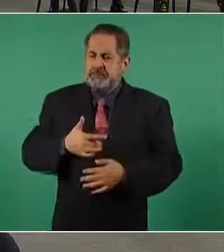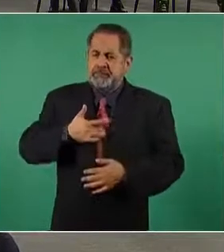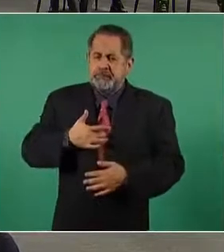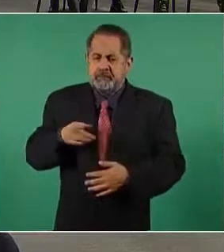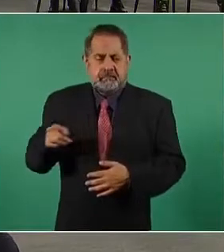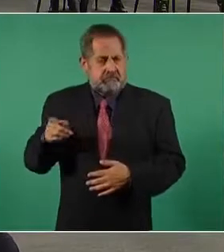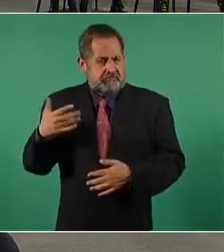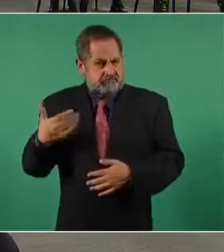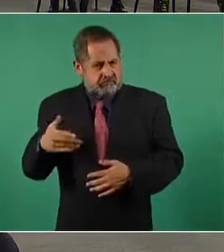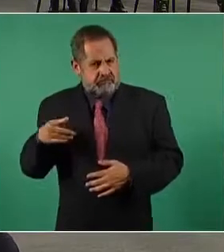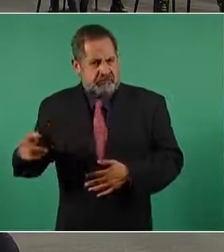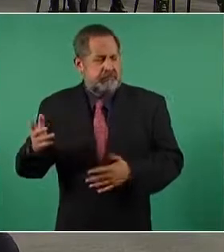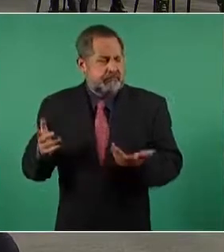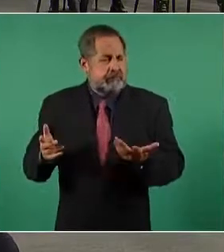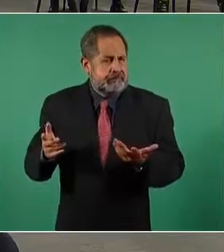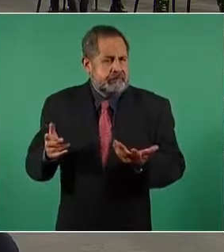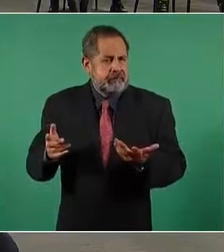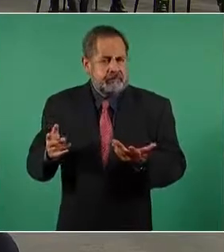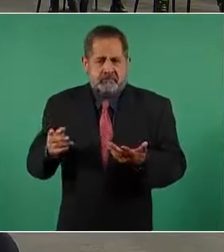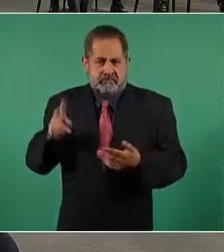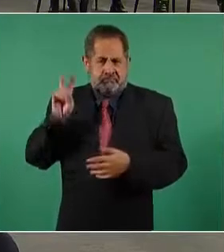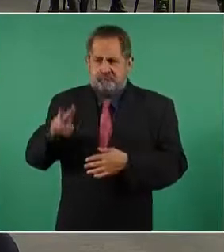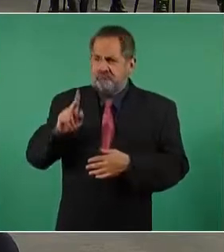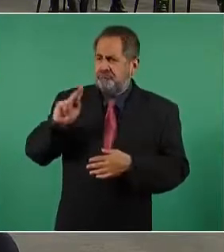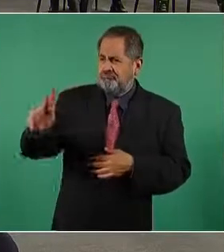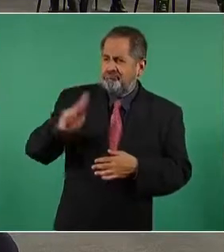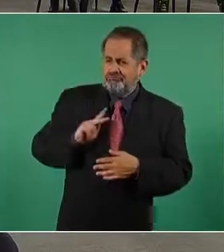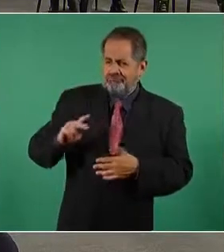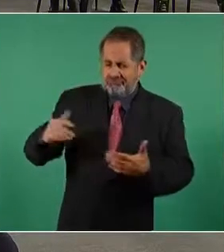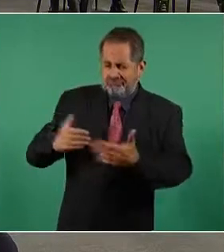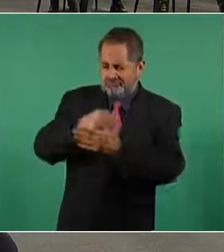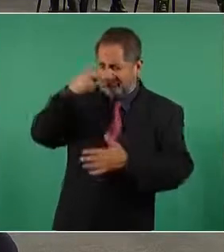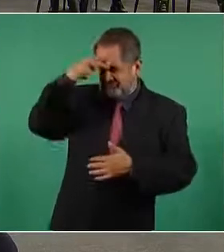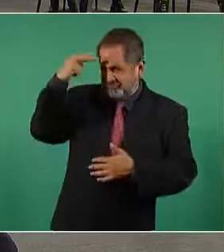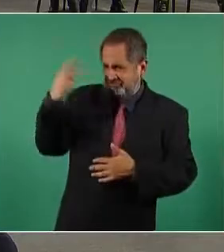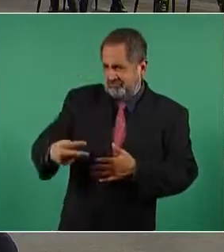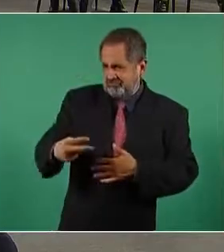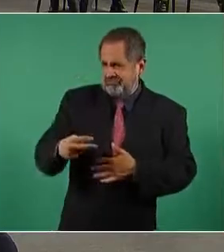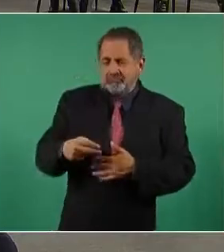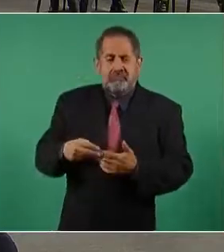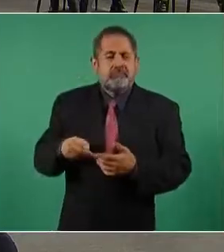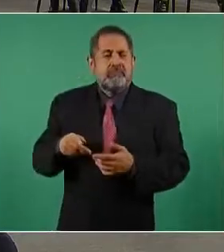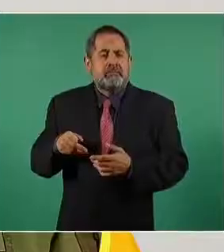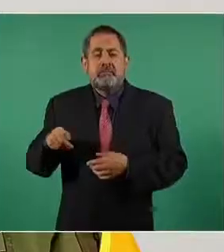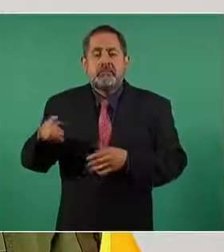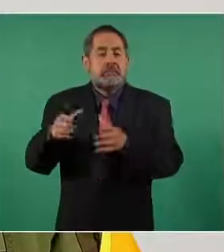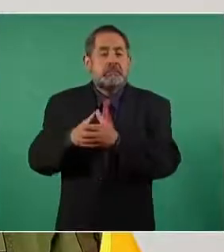porque es parte de nuestro pueblo. No es un ejército de élite,